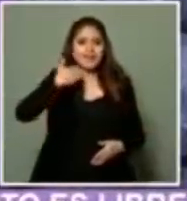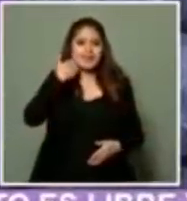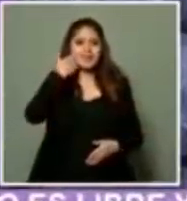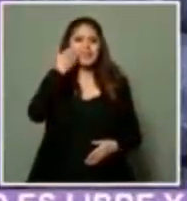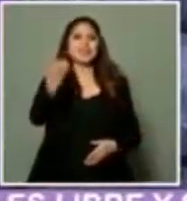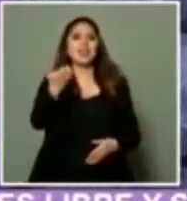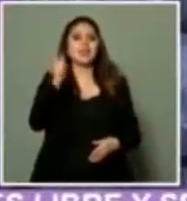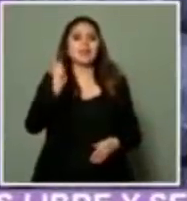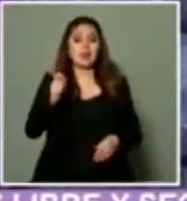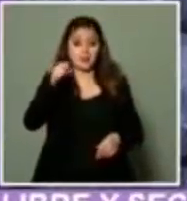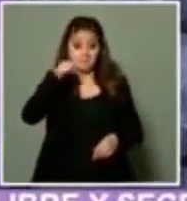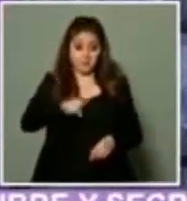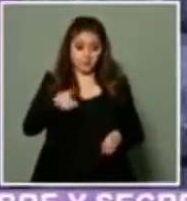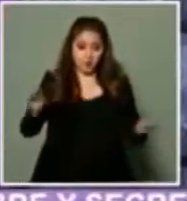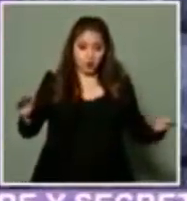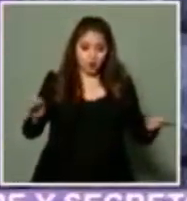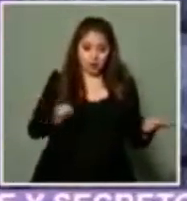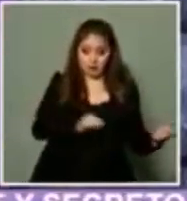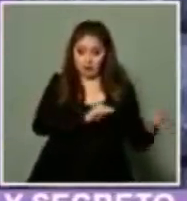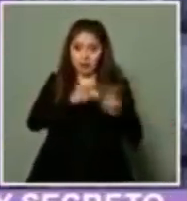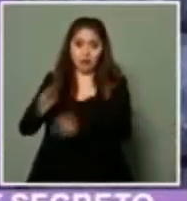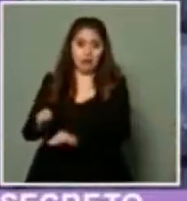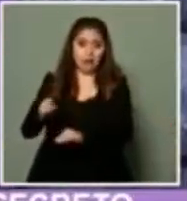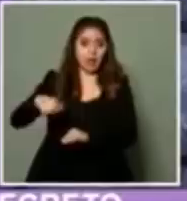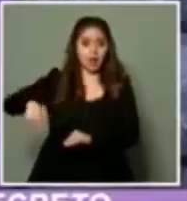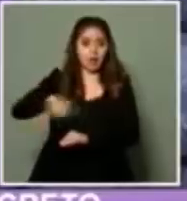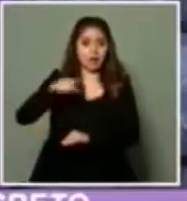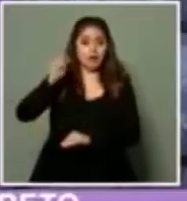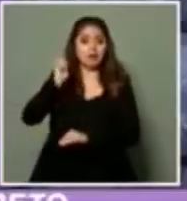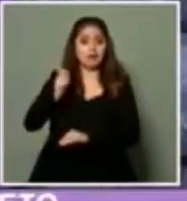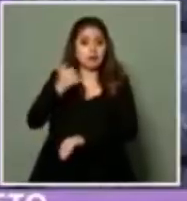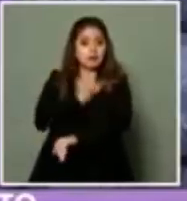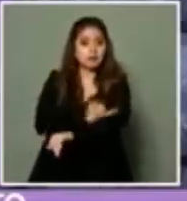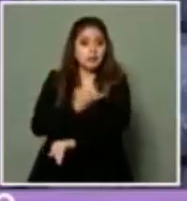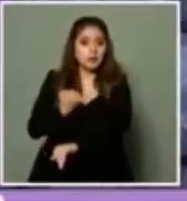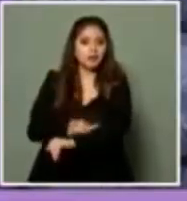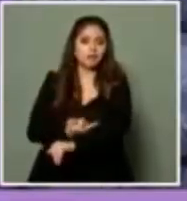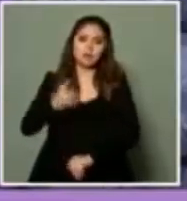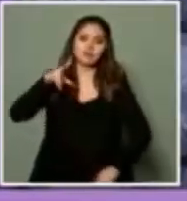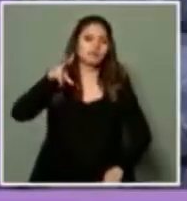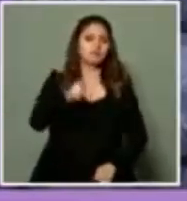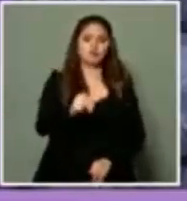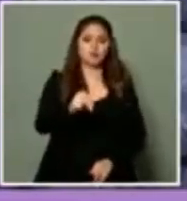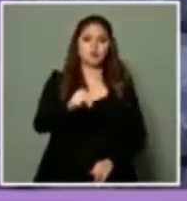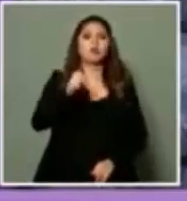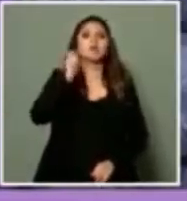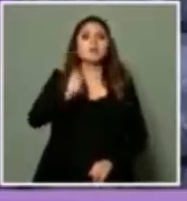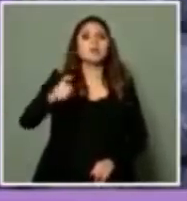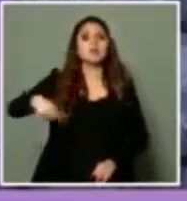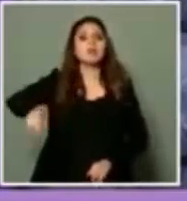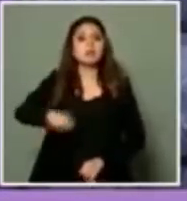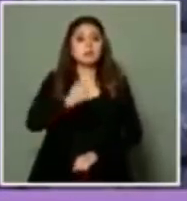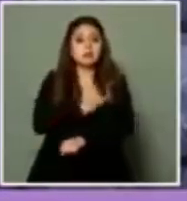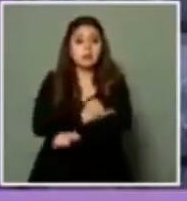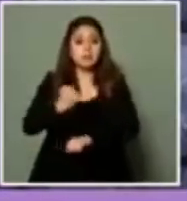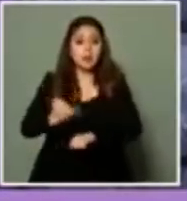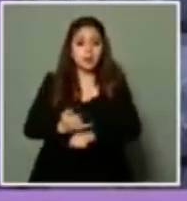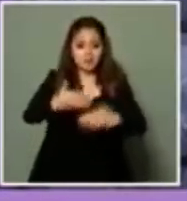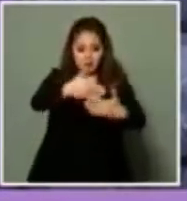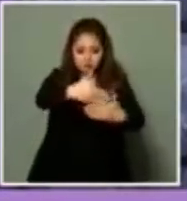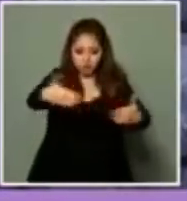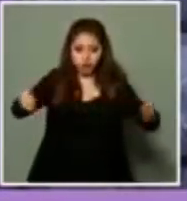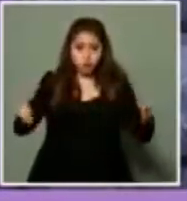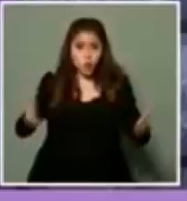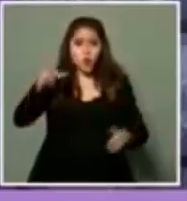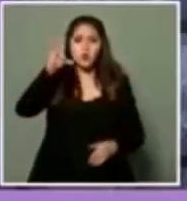a Iztapalapa. Eso no lo vamos a permitir. Blindaremos los límites de Iztapalapa porque ya no aguantamos que